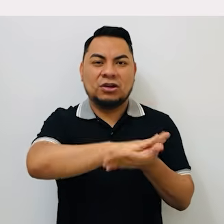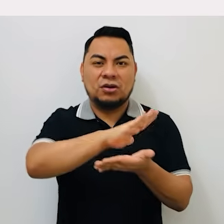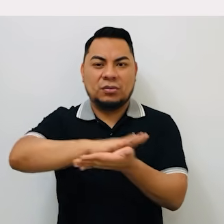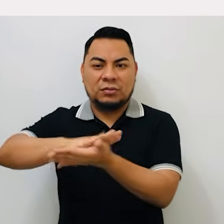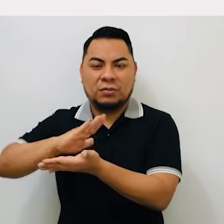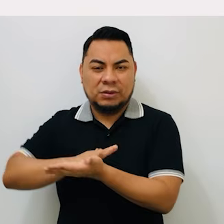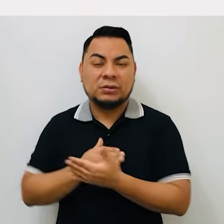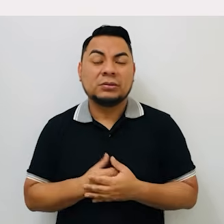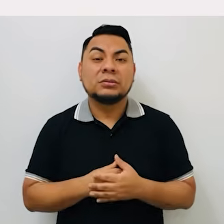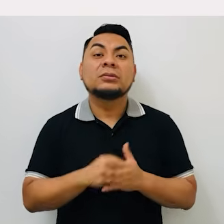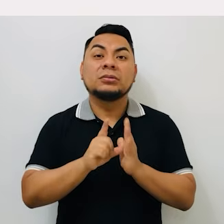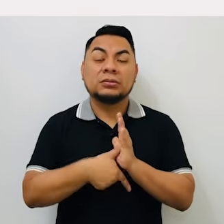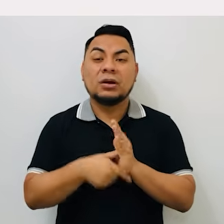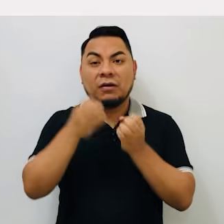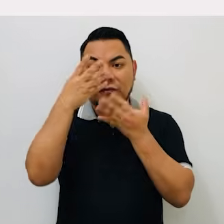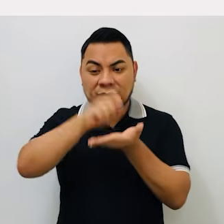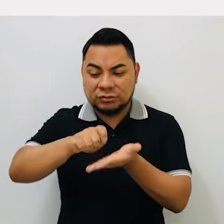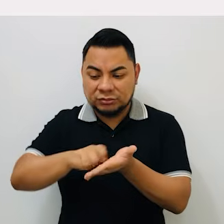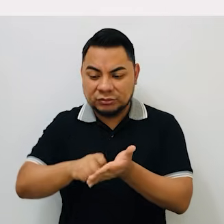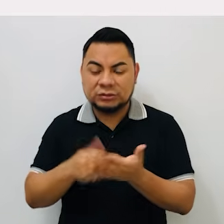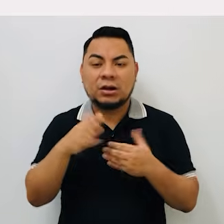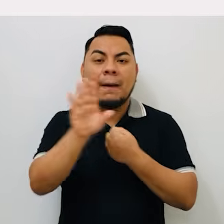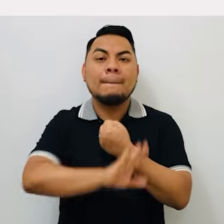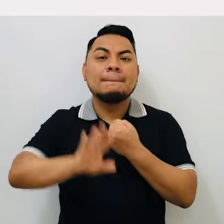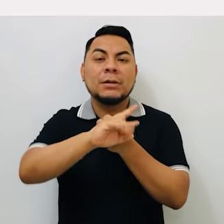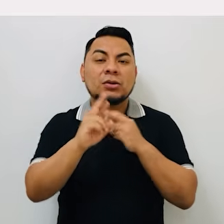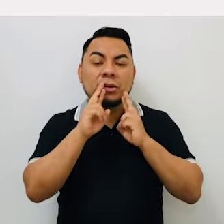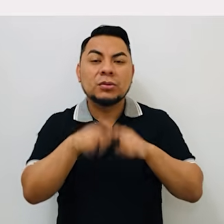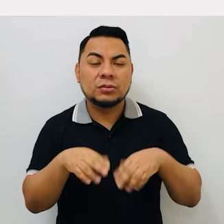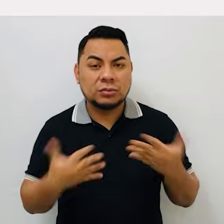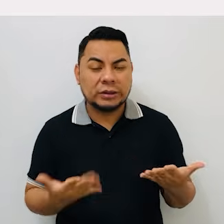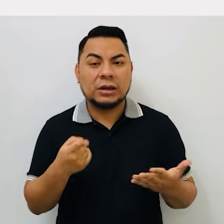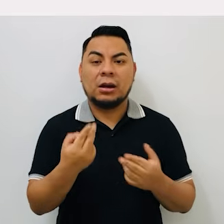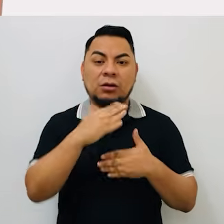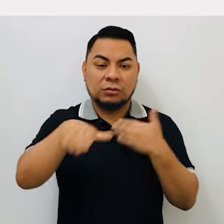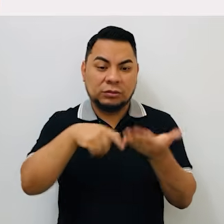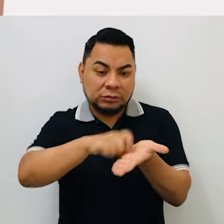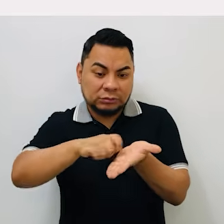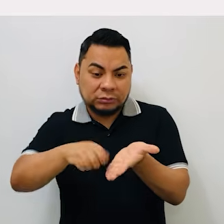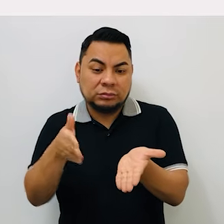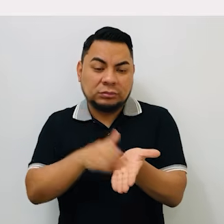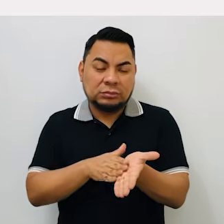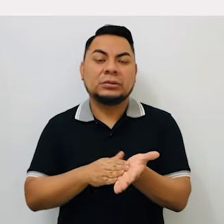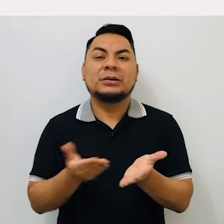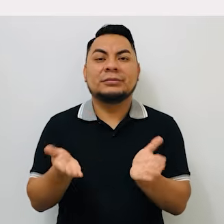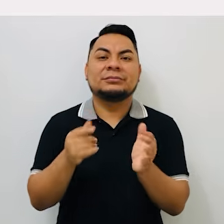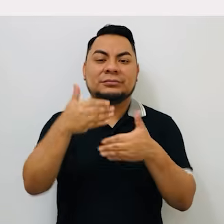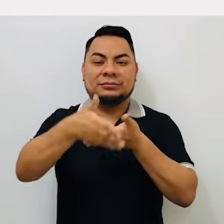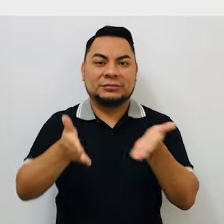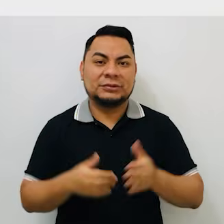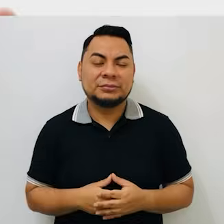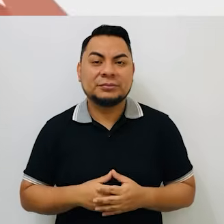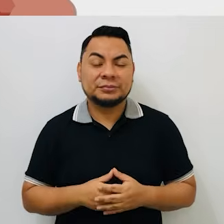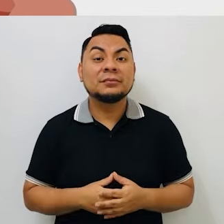municipales. Luego se escriben los datos solicitados y se protegen los resultados y el campo de observaciones con la